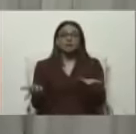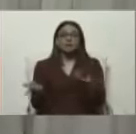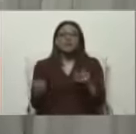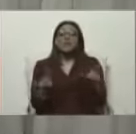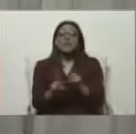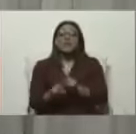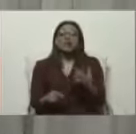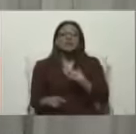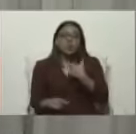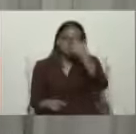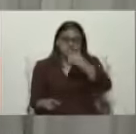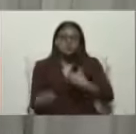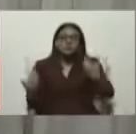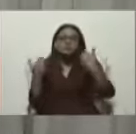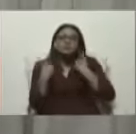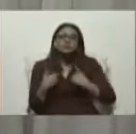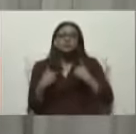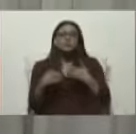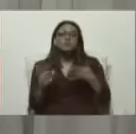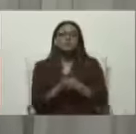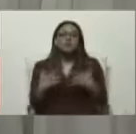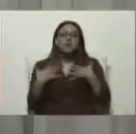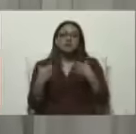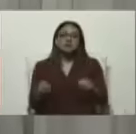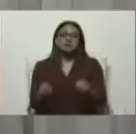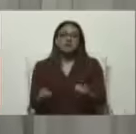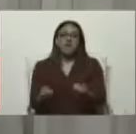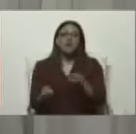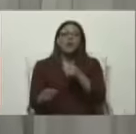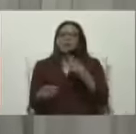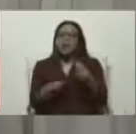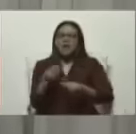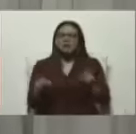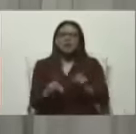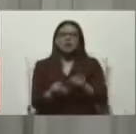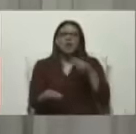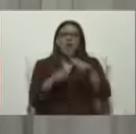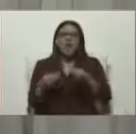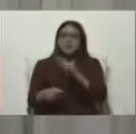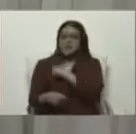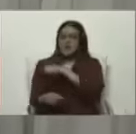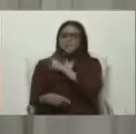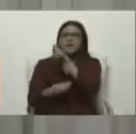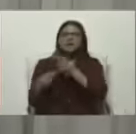a muerte, como la señora Estayuso en Madrid condenó a muerte a los viejitos durante el COVID. Igualito.